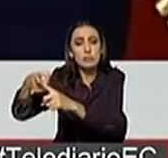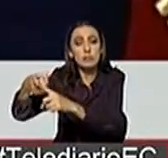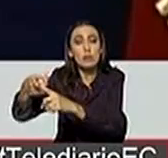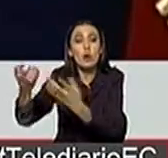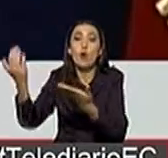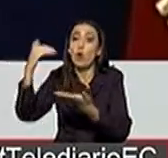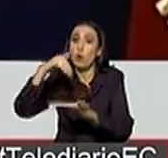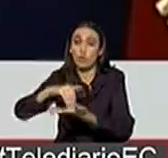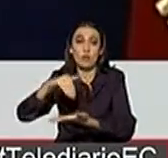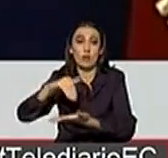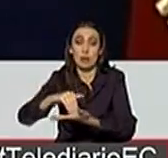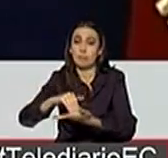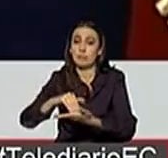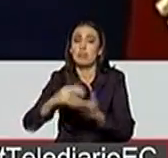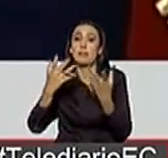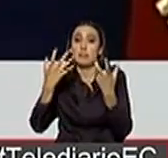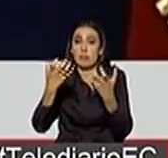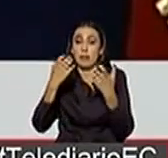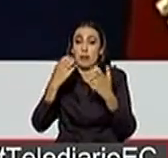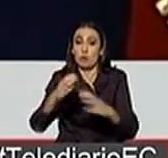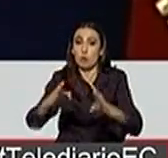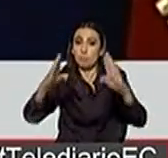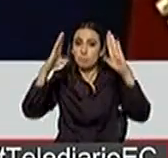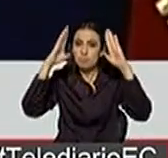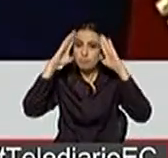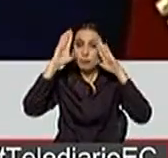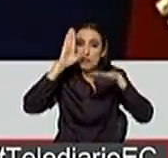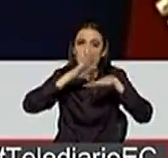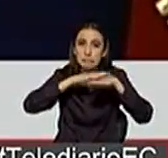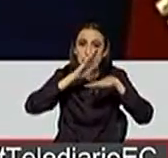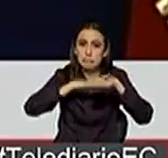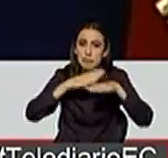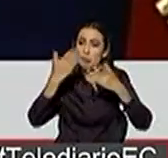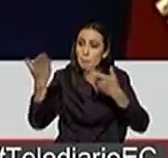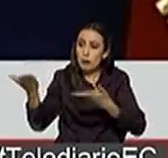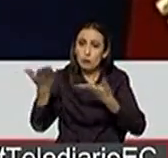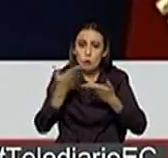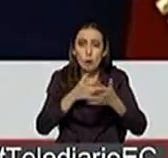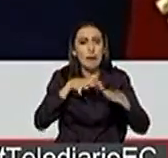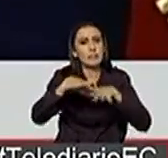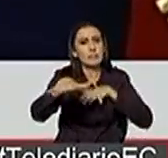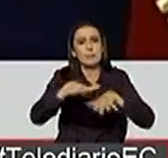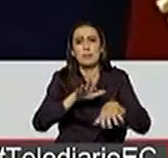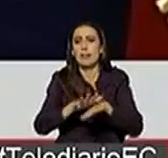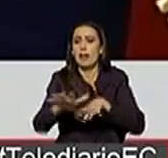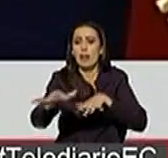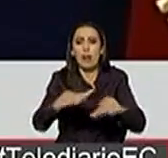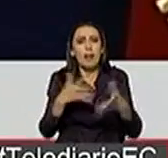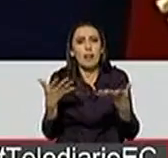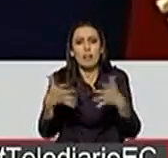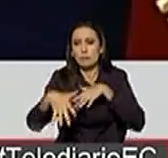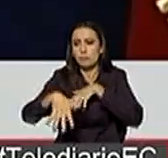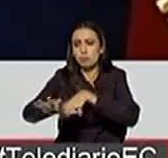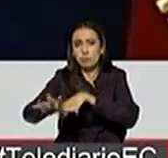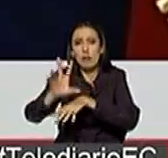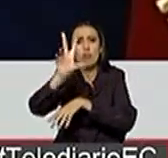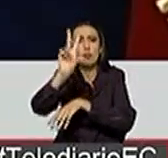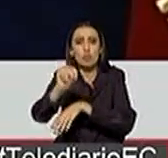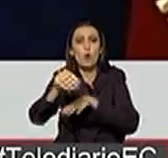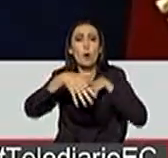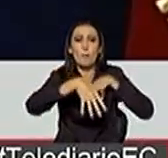de nuevo llamar la atención sobre lo inusual sobre lo atípico de estos hechos lo atípico de que una manifestación